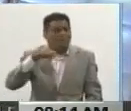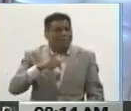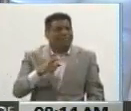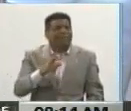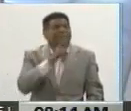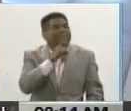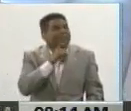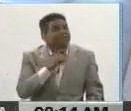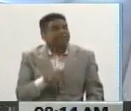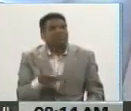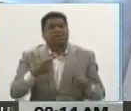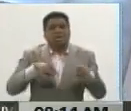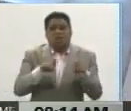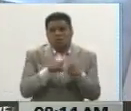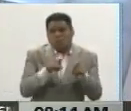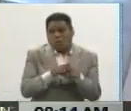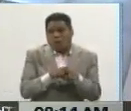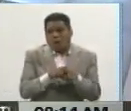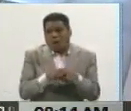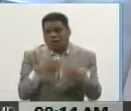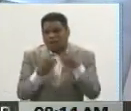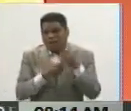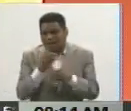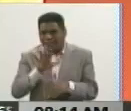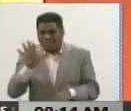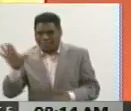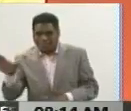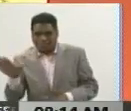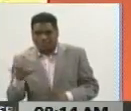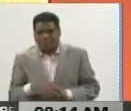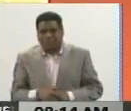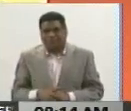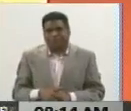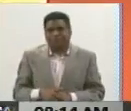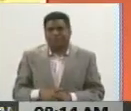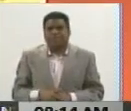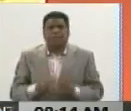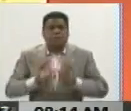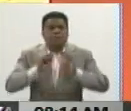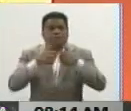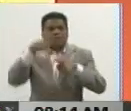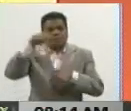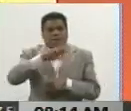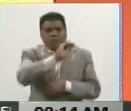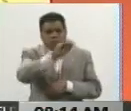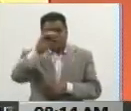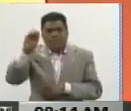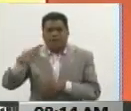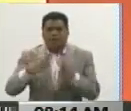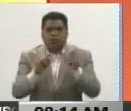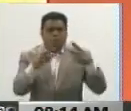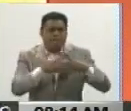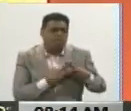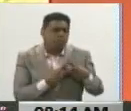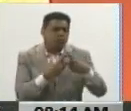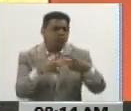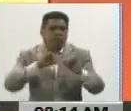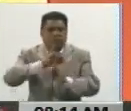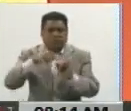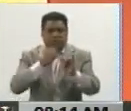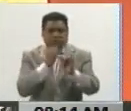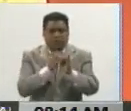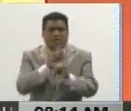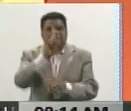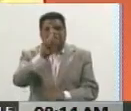acciones en nuestro lado los afectan a ellos. Entonces, bueno, estamos arrancando a partir de esta semana un llamado al voluntariado internacionalista. De